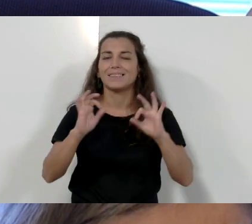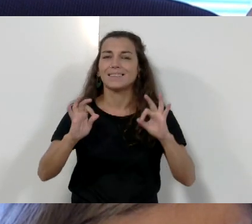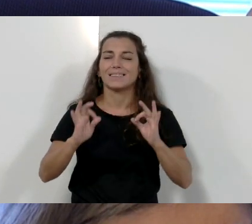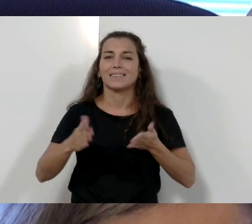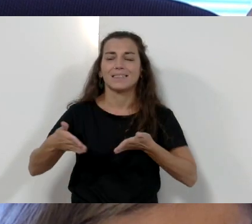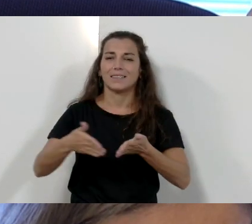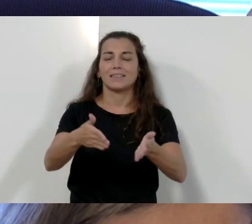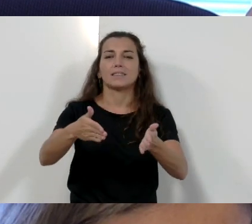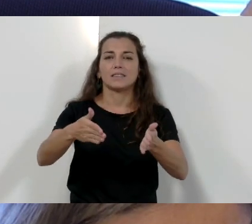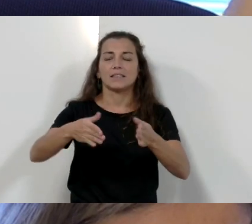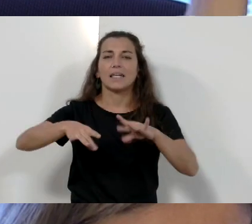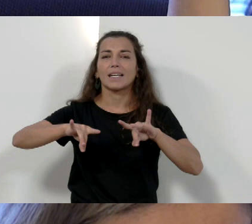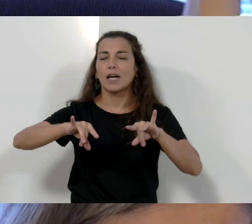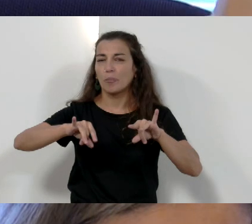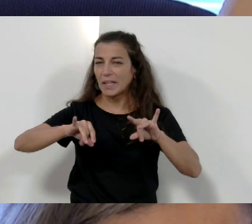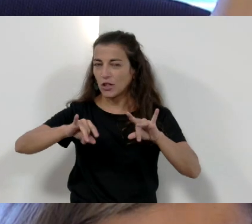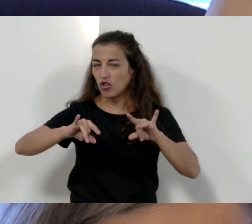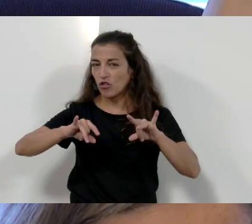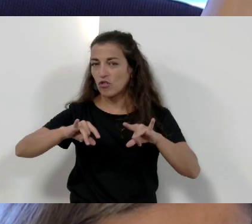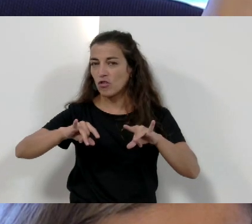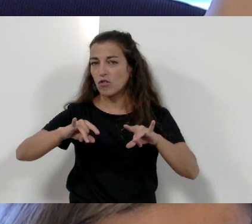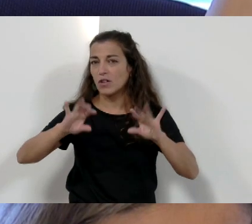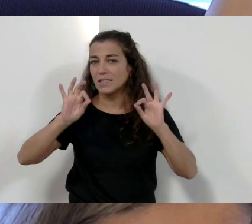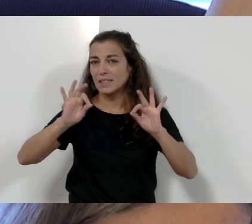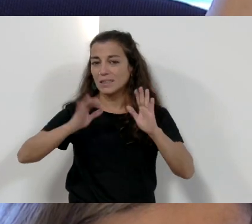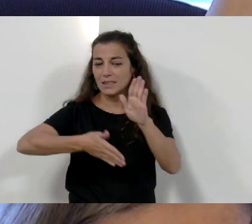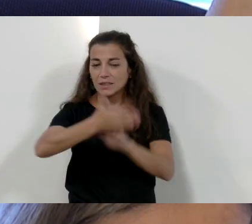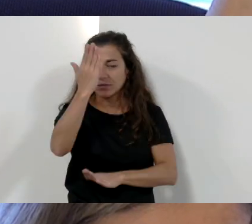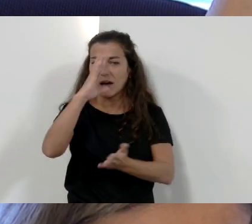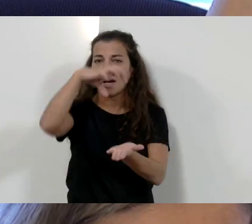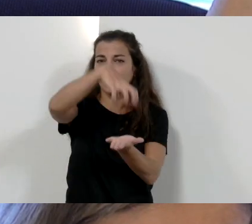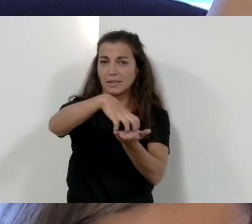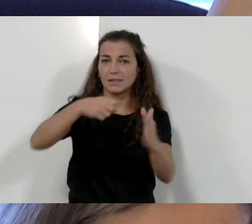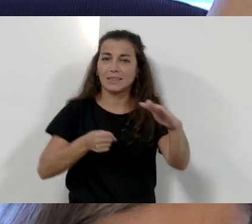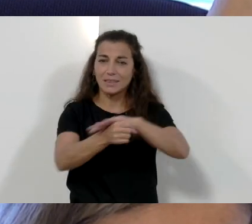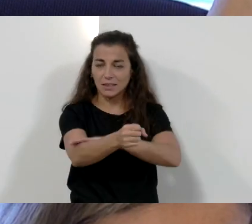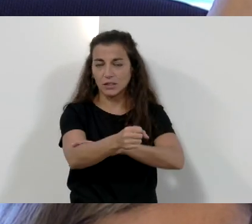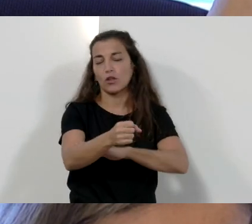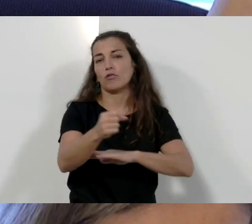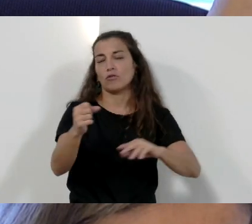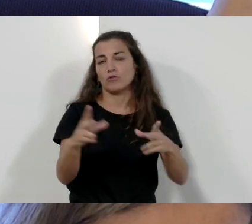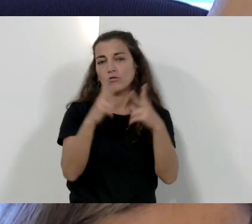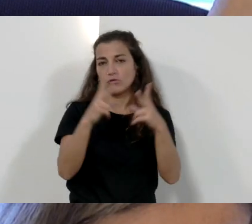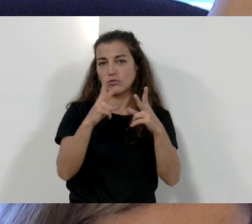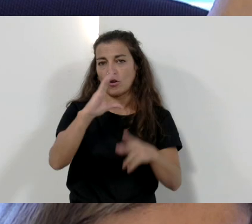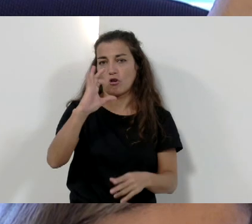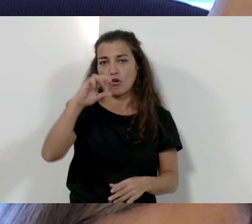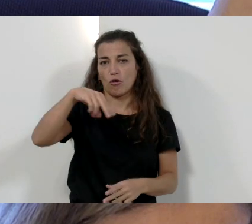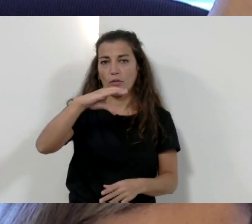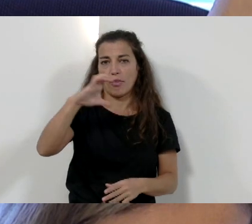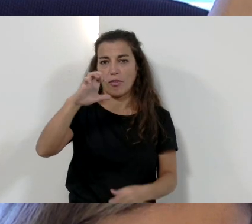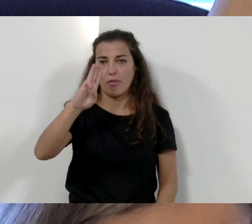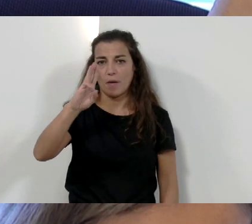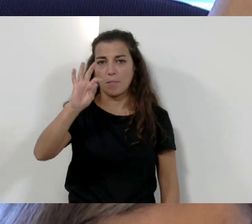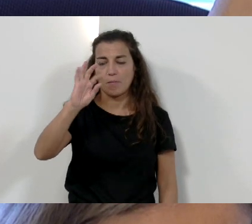que conduce al Centro de Inserción Social Concepción Arenal. Sabemos que se ha puesto